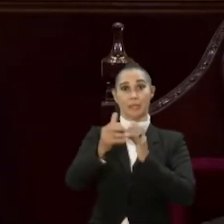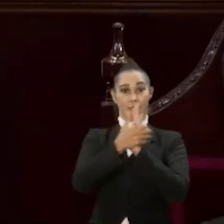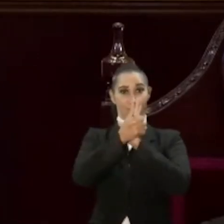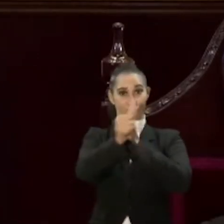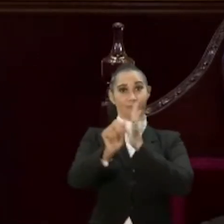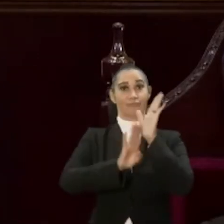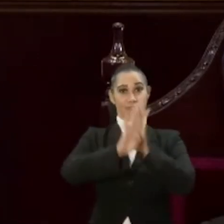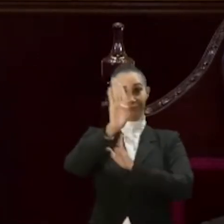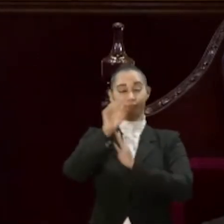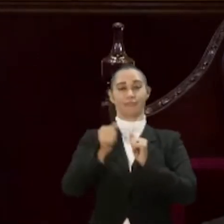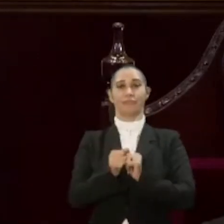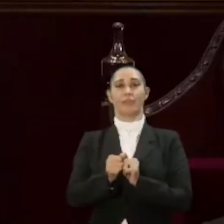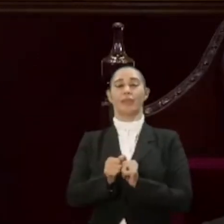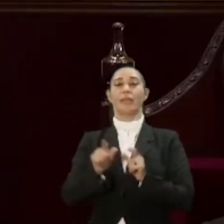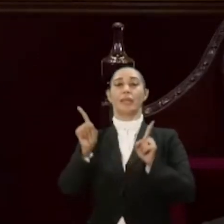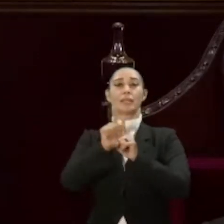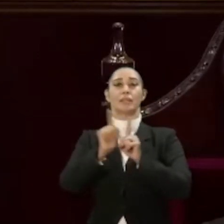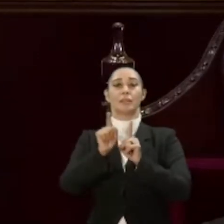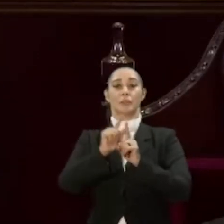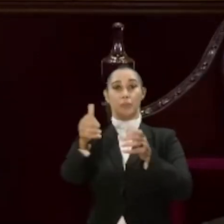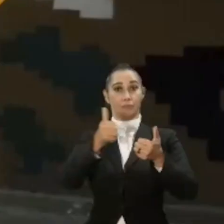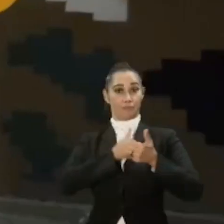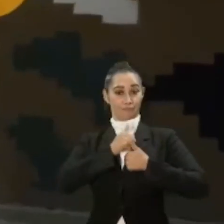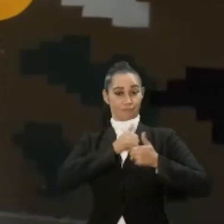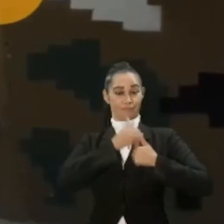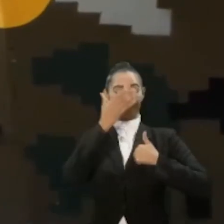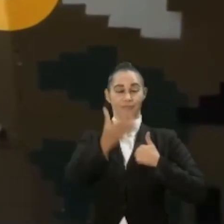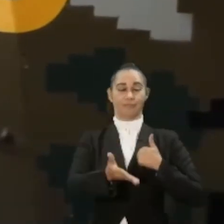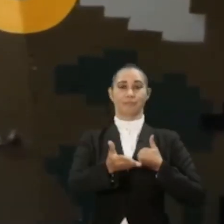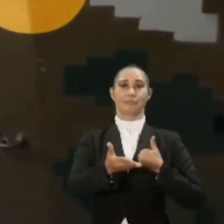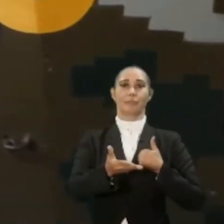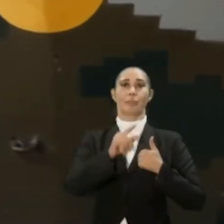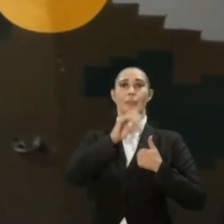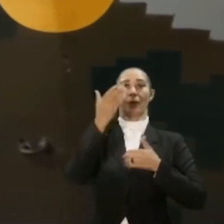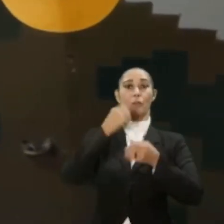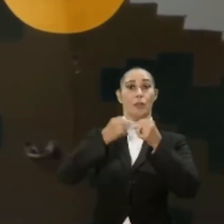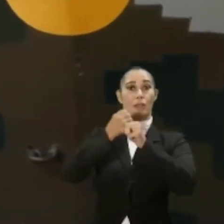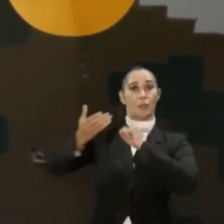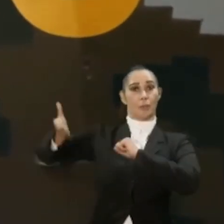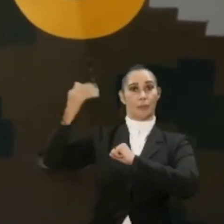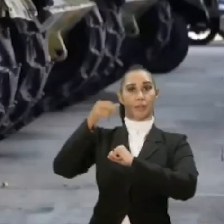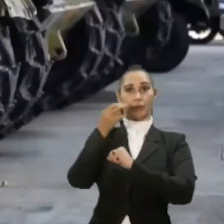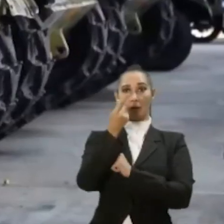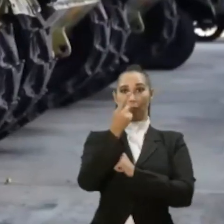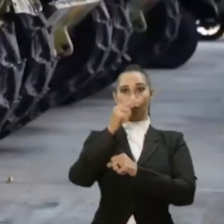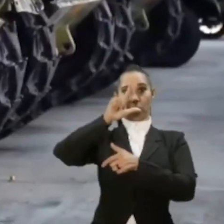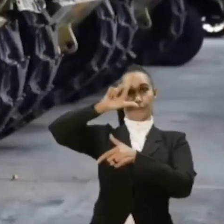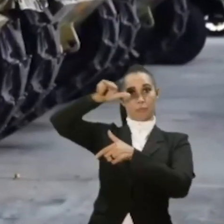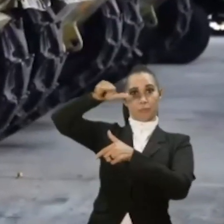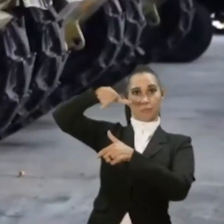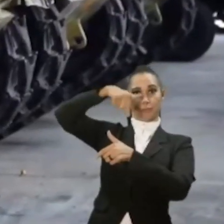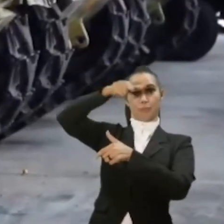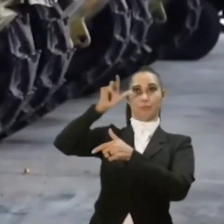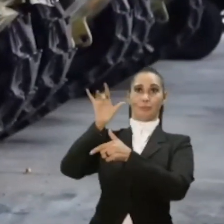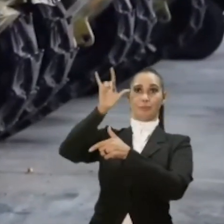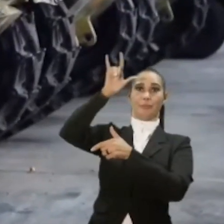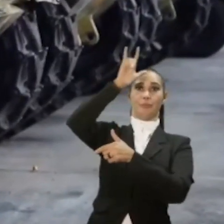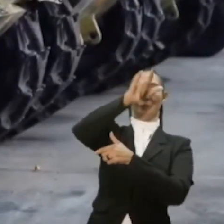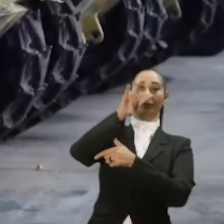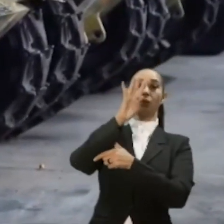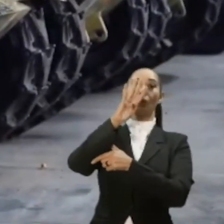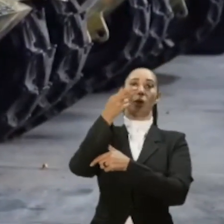militares. También se adquirieron para el ejército, solo el pasado año, dos helicópteros militares